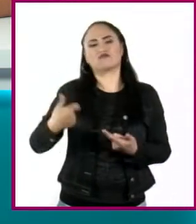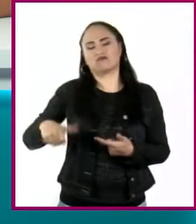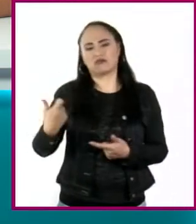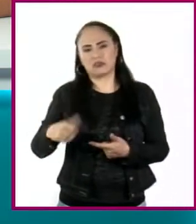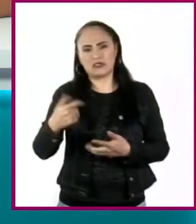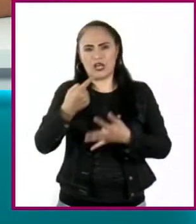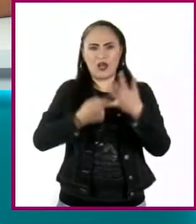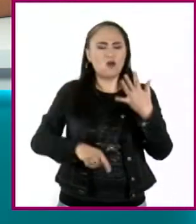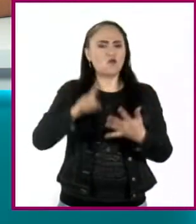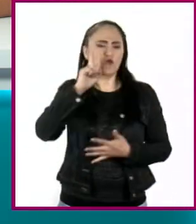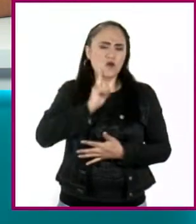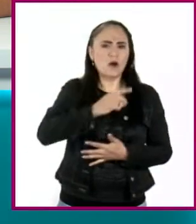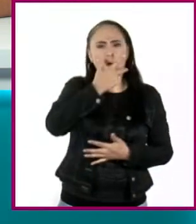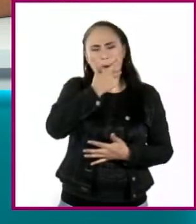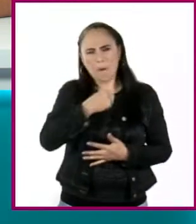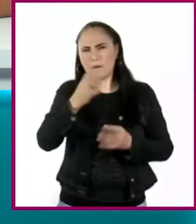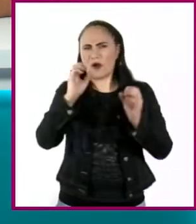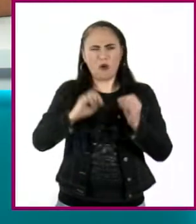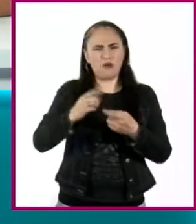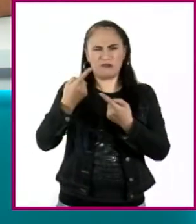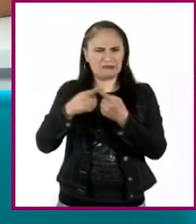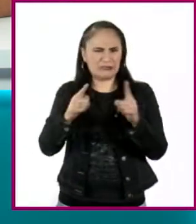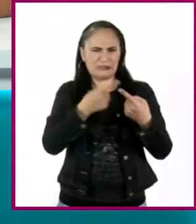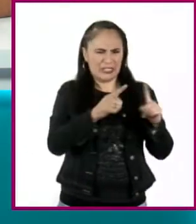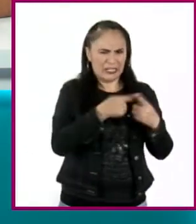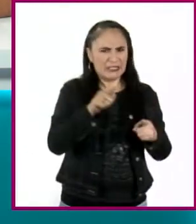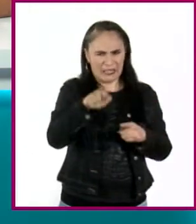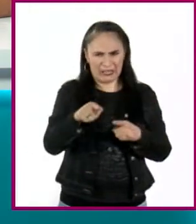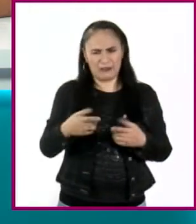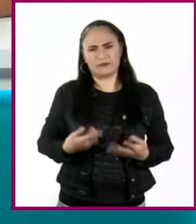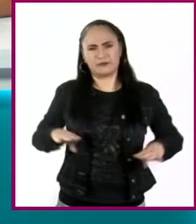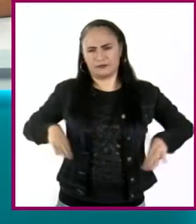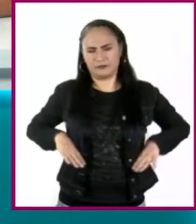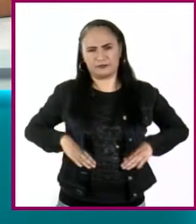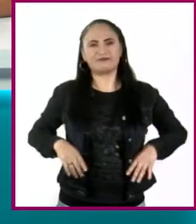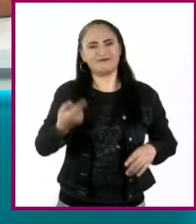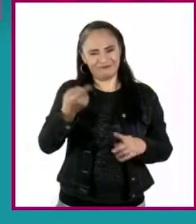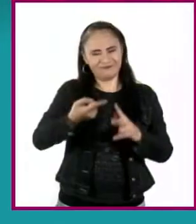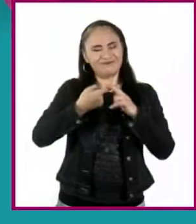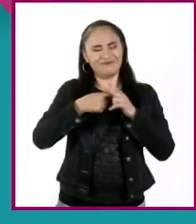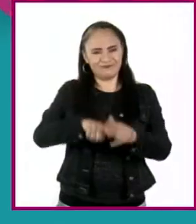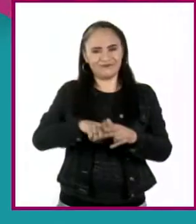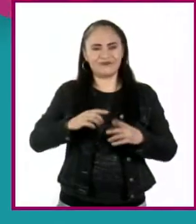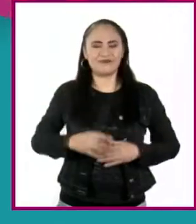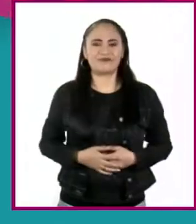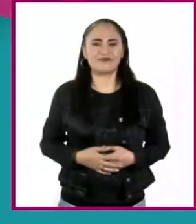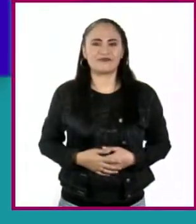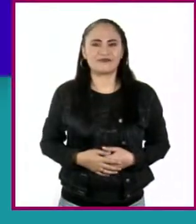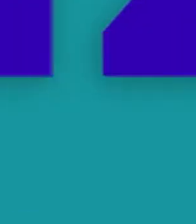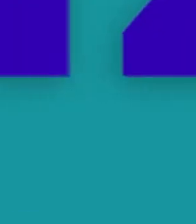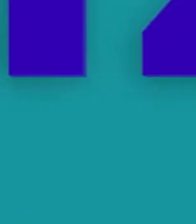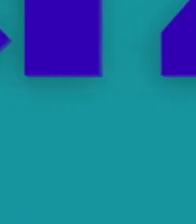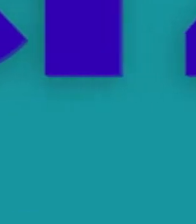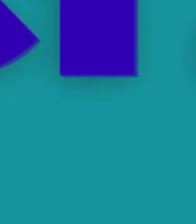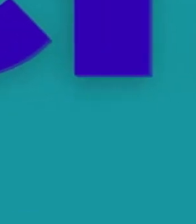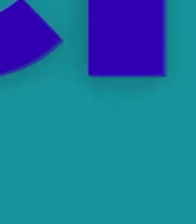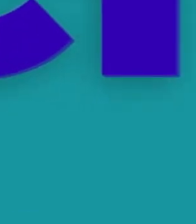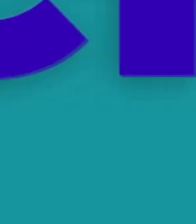u otros rasgos que los hacen diferentes. Esto es Me Toca Este Mundo. ¡Comenzamos!